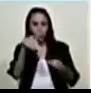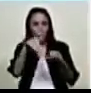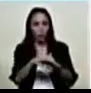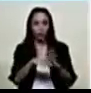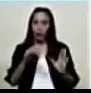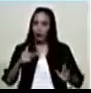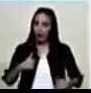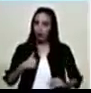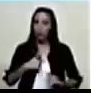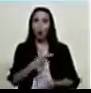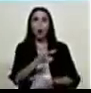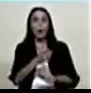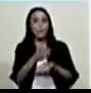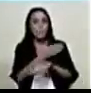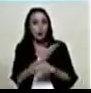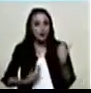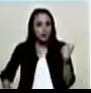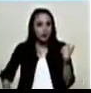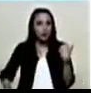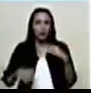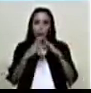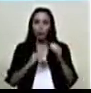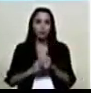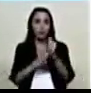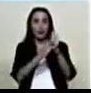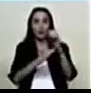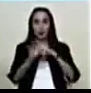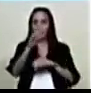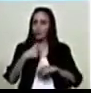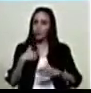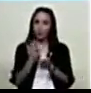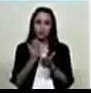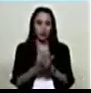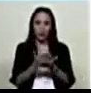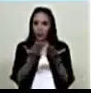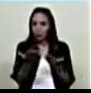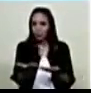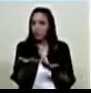de manera dialogante este país. Yo tiendo mi mano siempre,